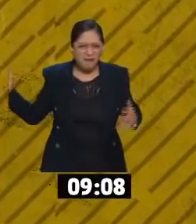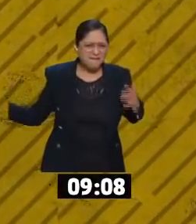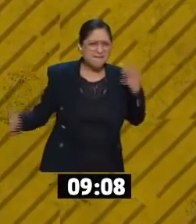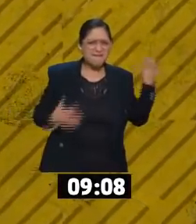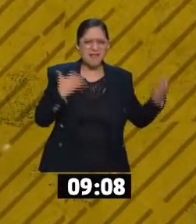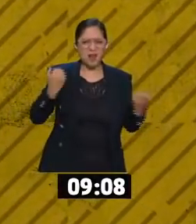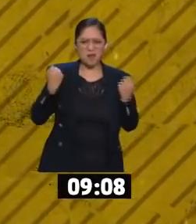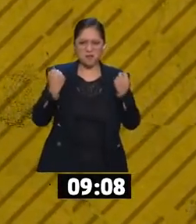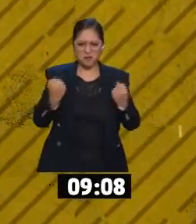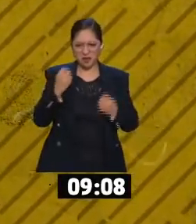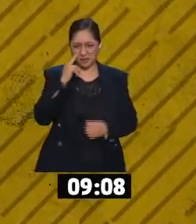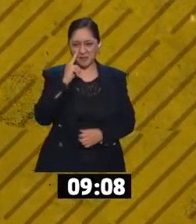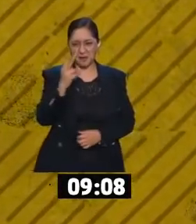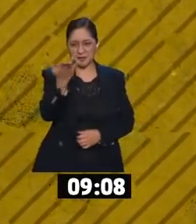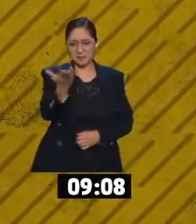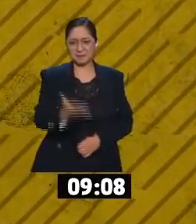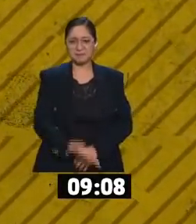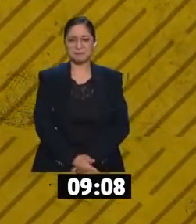Mire.